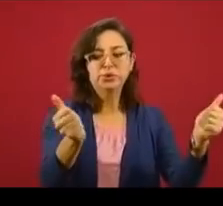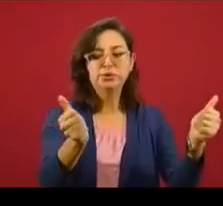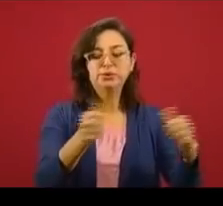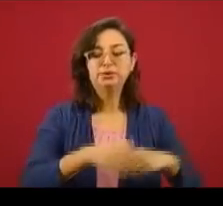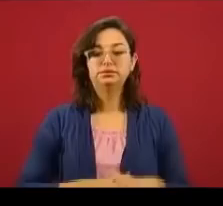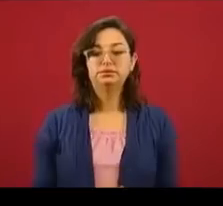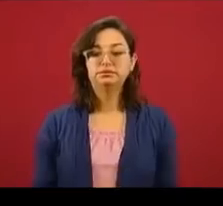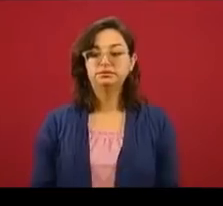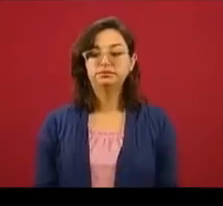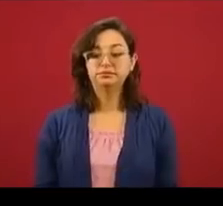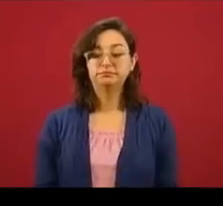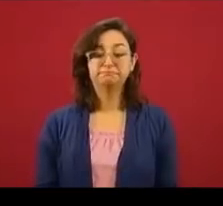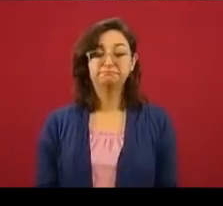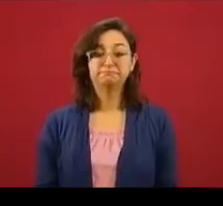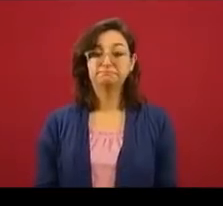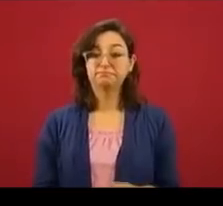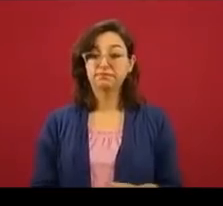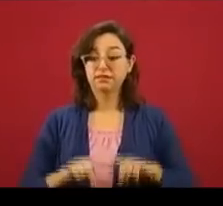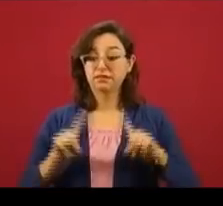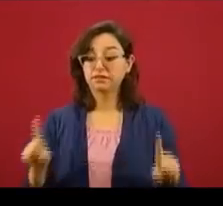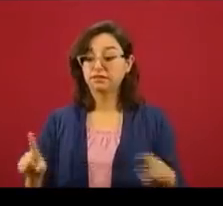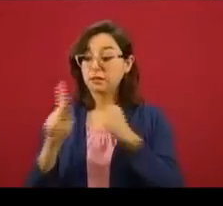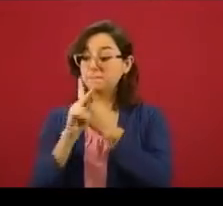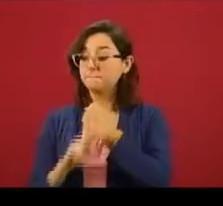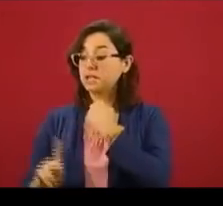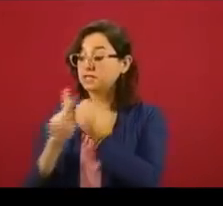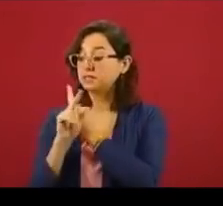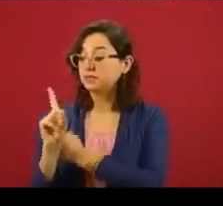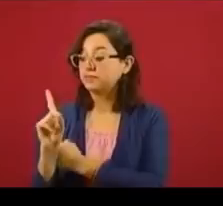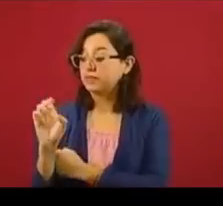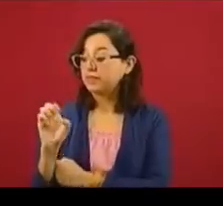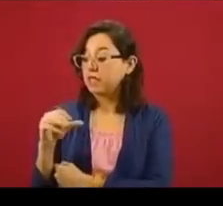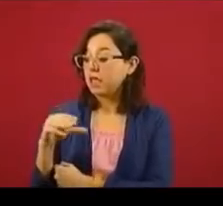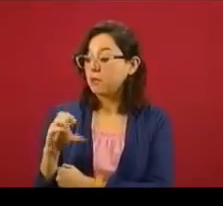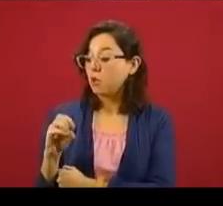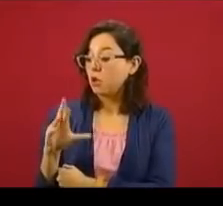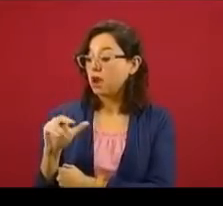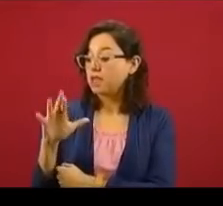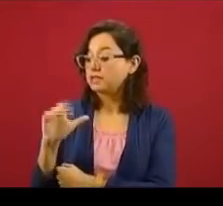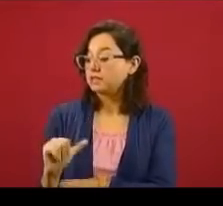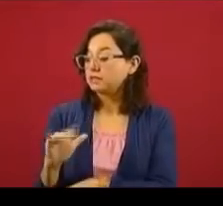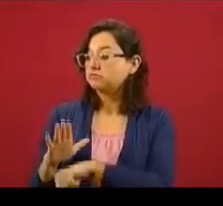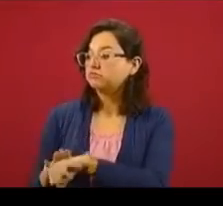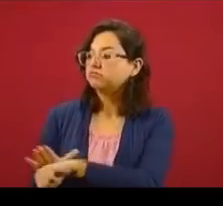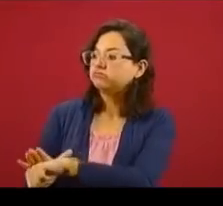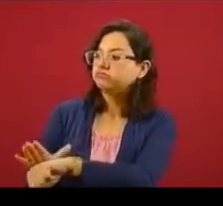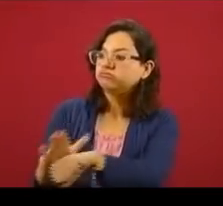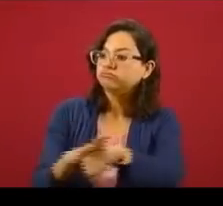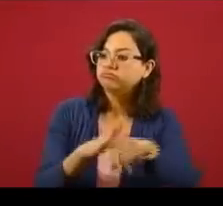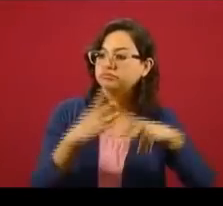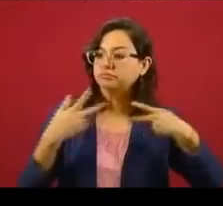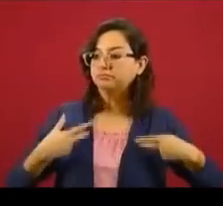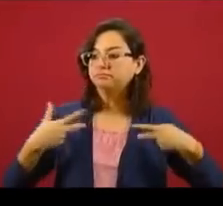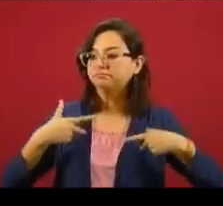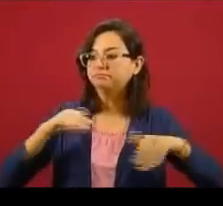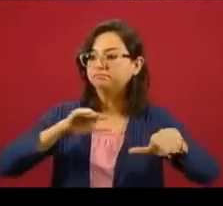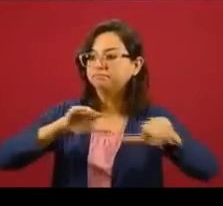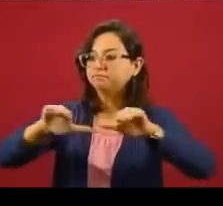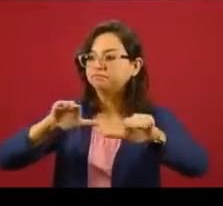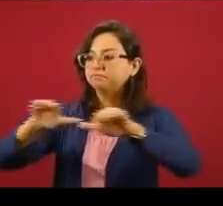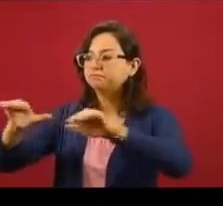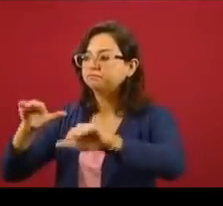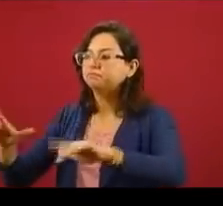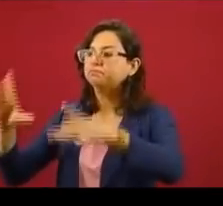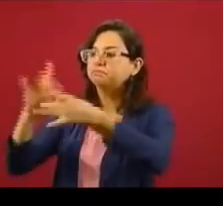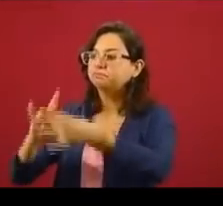Nosotros dijimos, vamos a llamar al pueblo, vamos a convocar al pueblo, confiemos